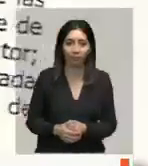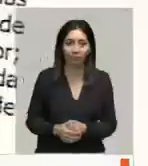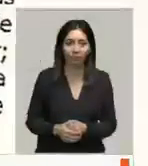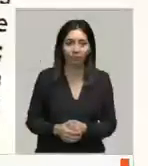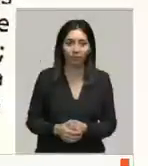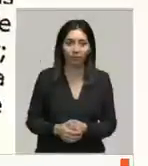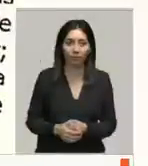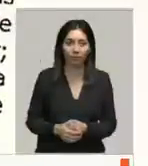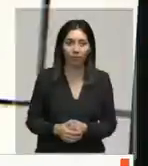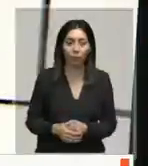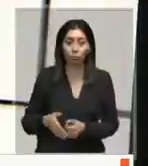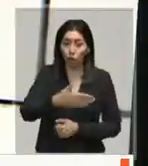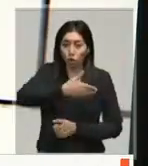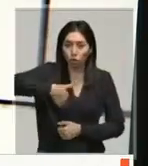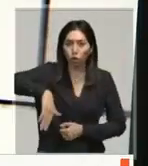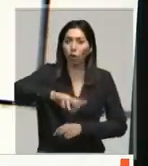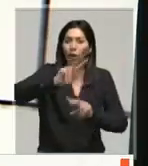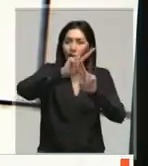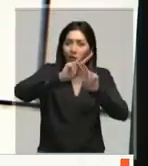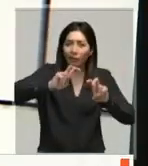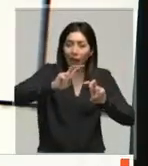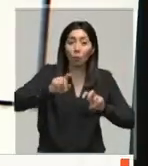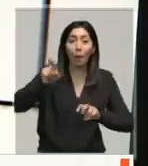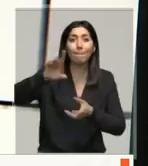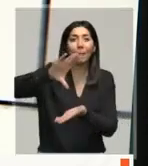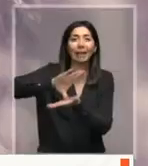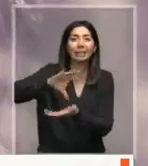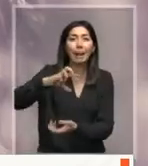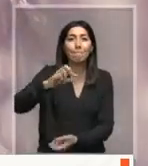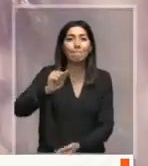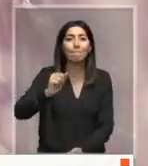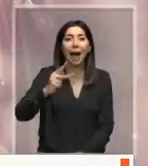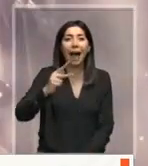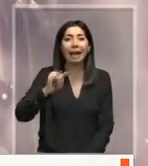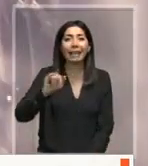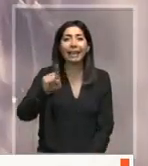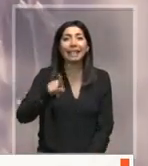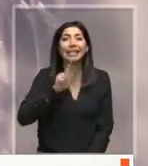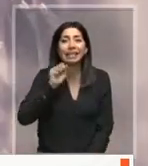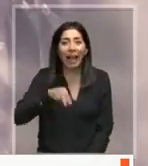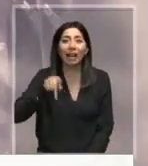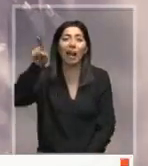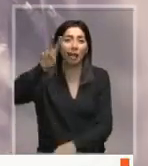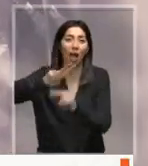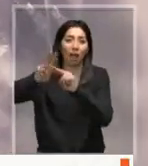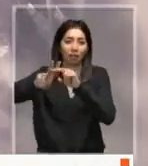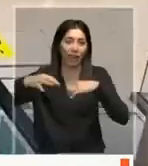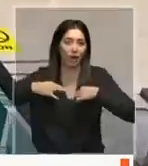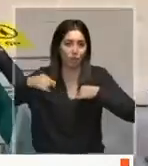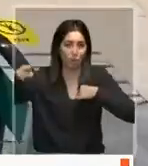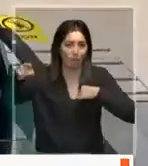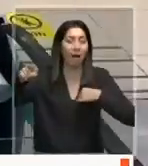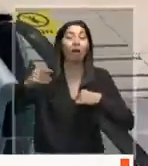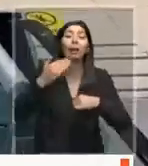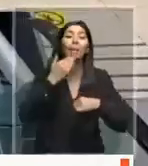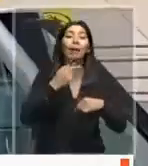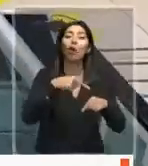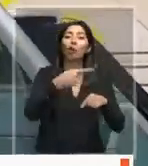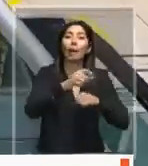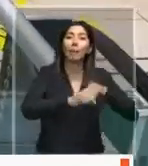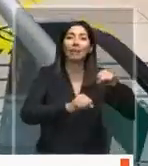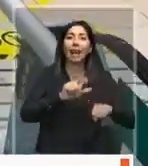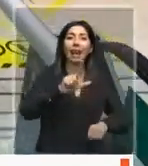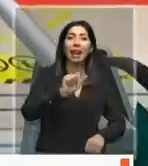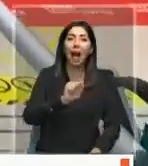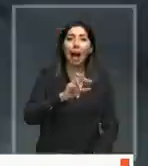Lo que pudimos investigar es que en Pakistán está el origen de las prendas, al igual que en los casos de la Polar asociados a la importadora